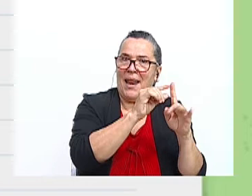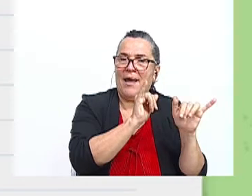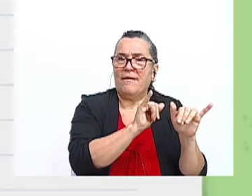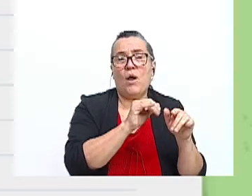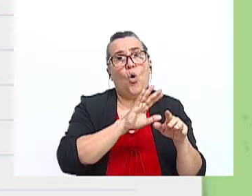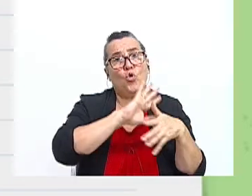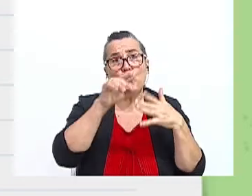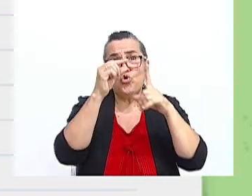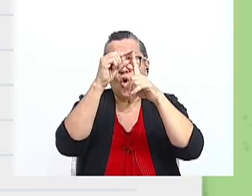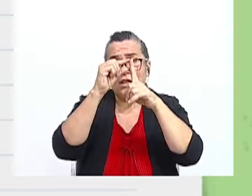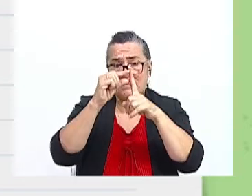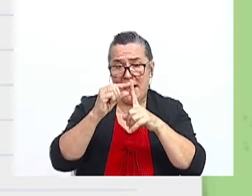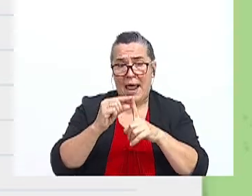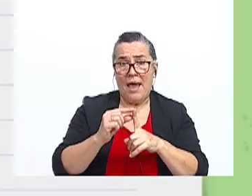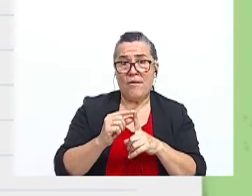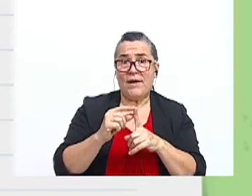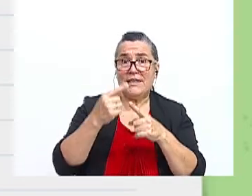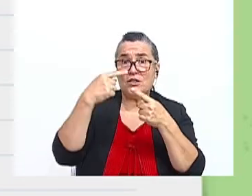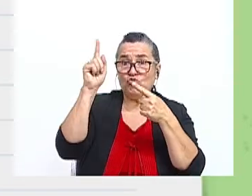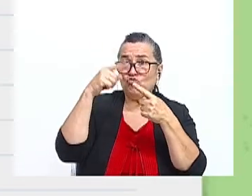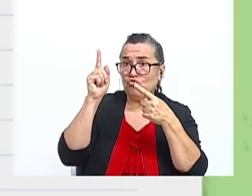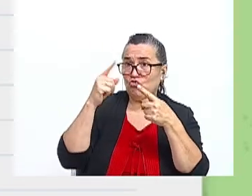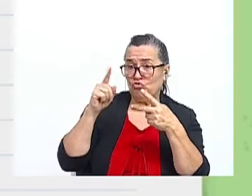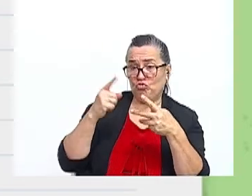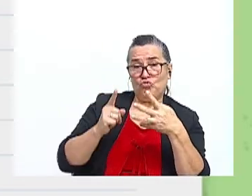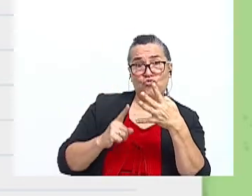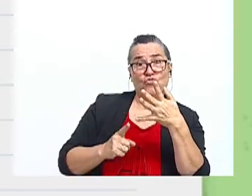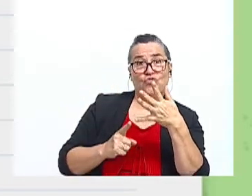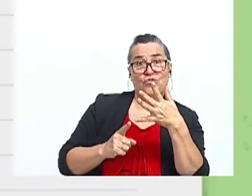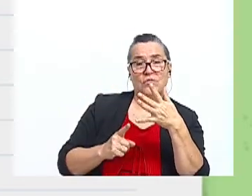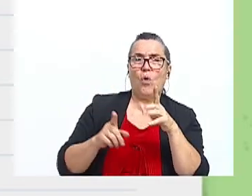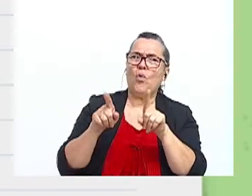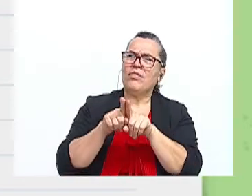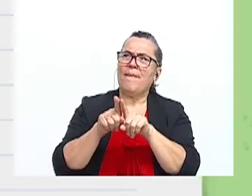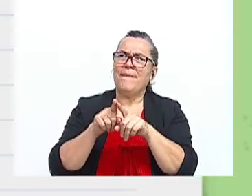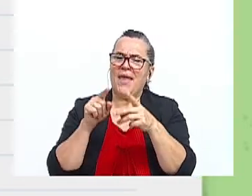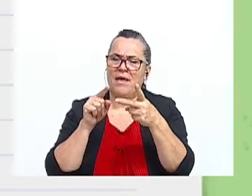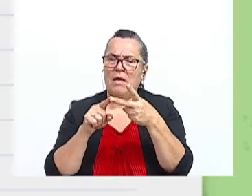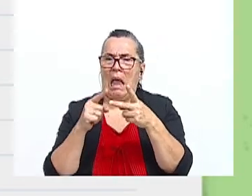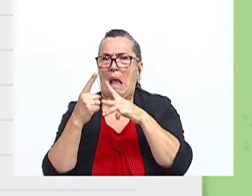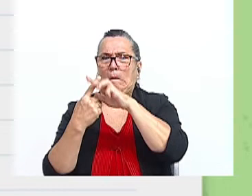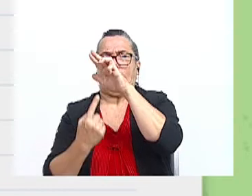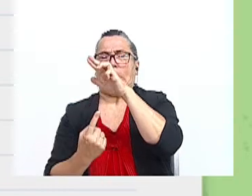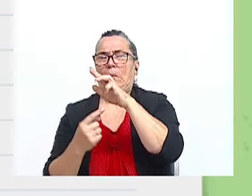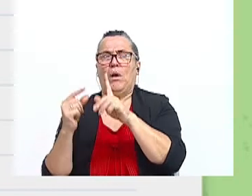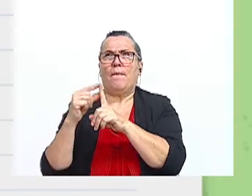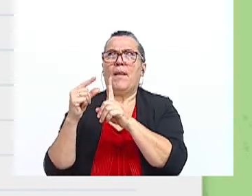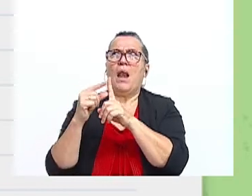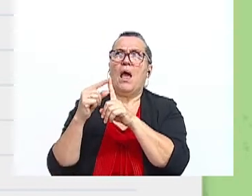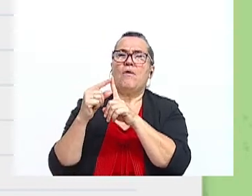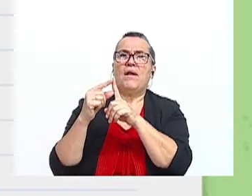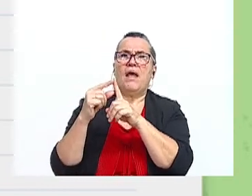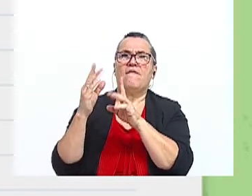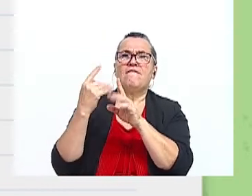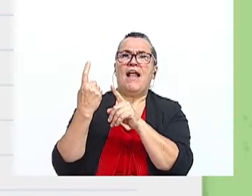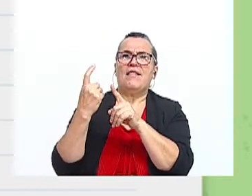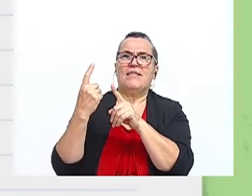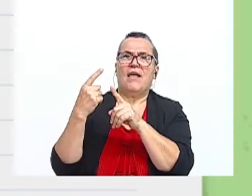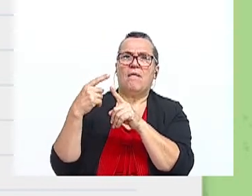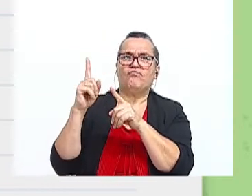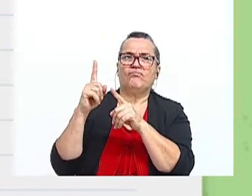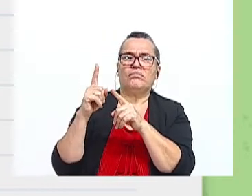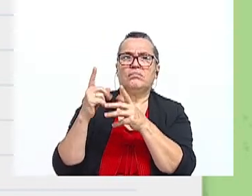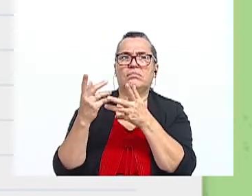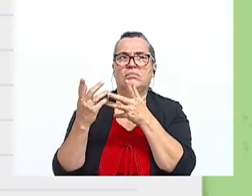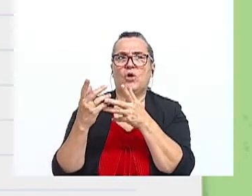las palabras están acentuadas correctamente. O también se me fue alguna palabra sin tildar. O más